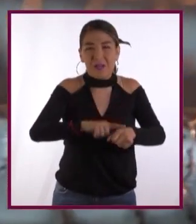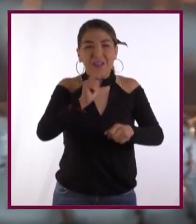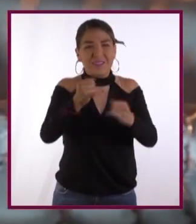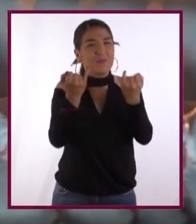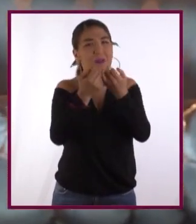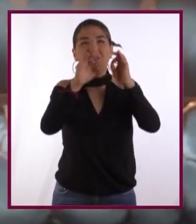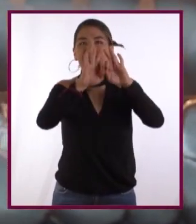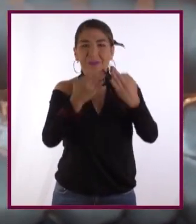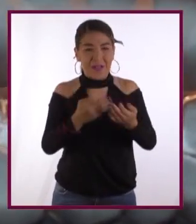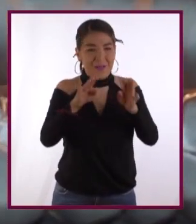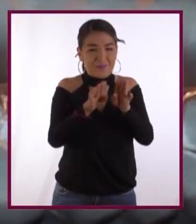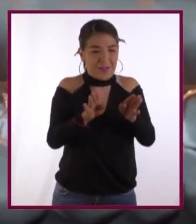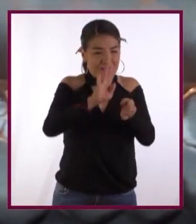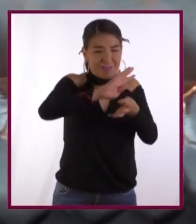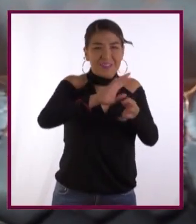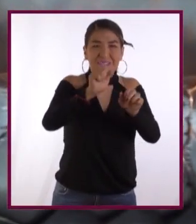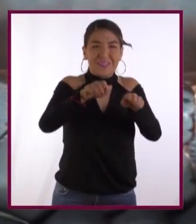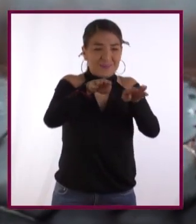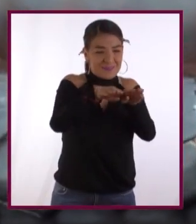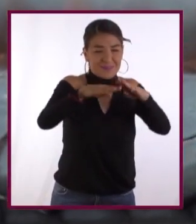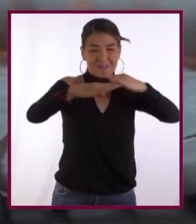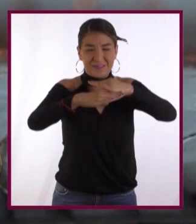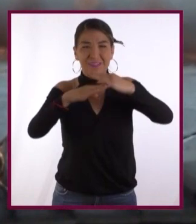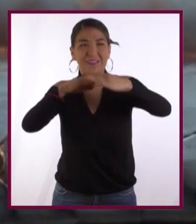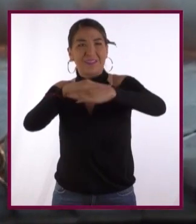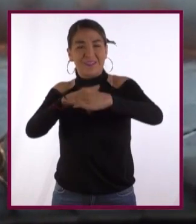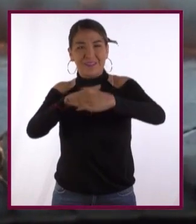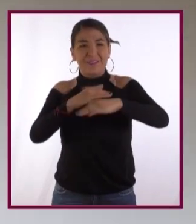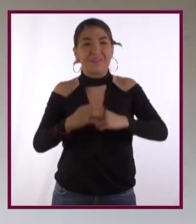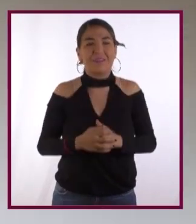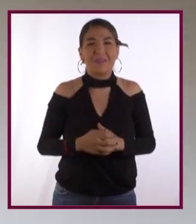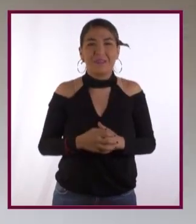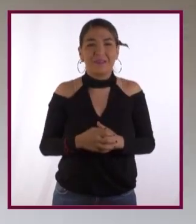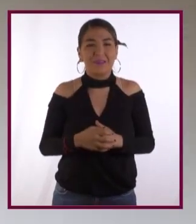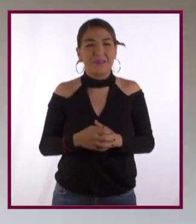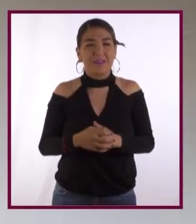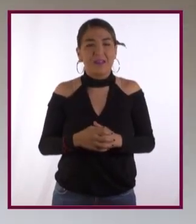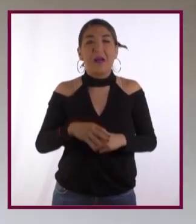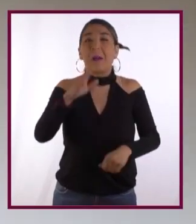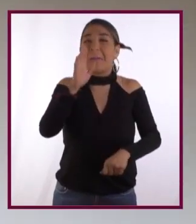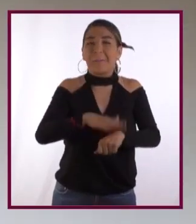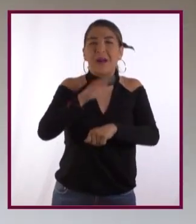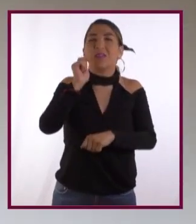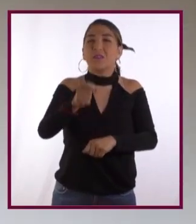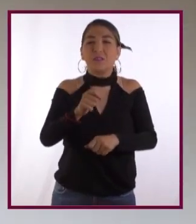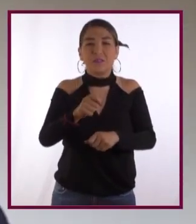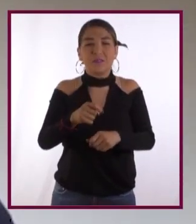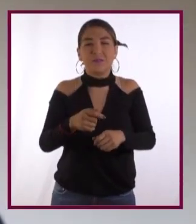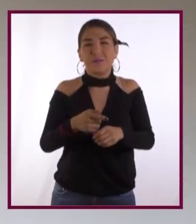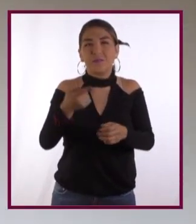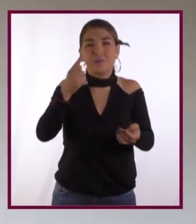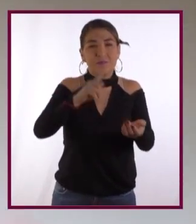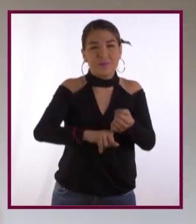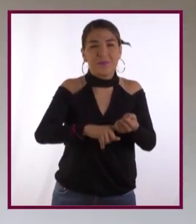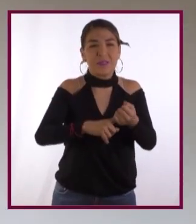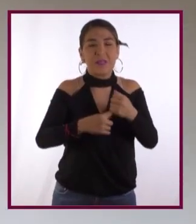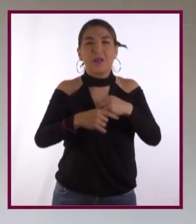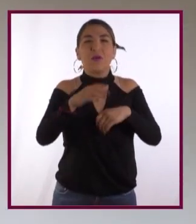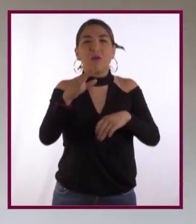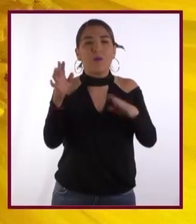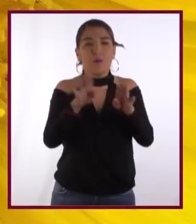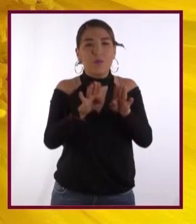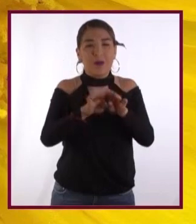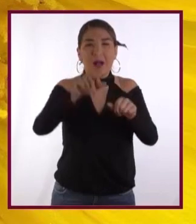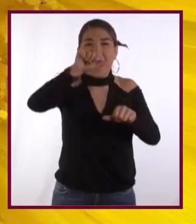tienen como esa idea de las teselaciones que cubren sus cuerpos. Y un poco más profundamente los